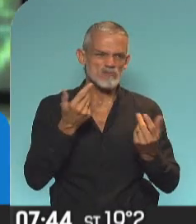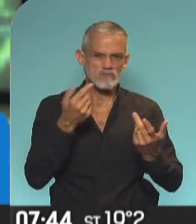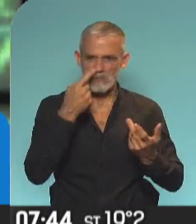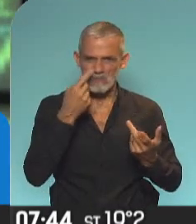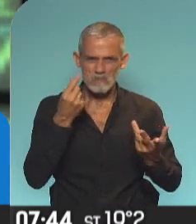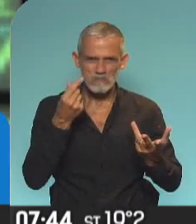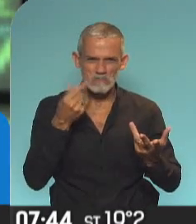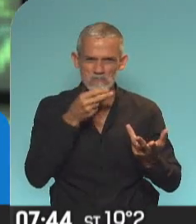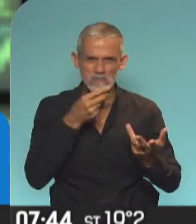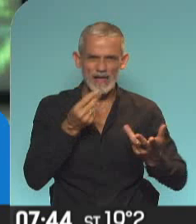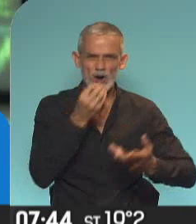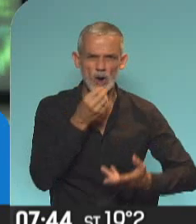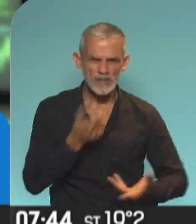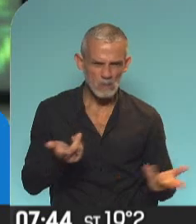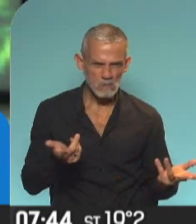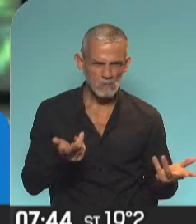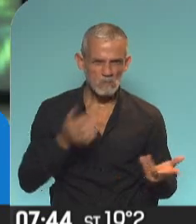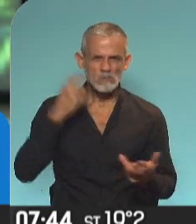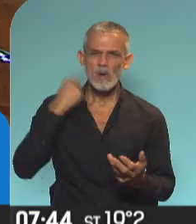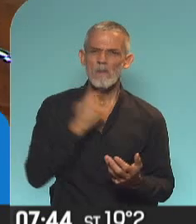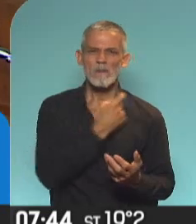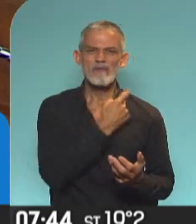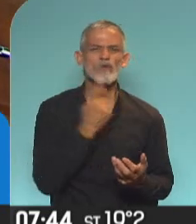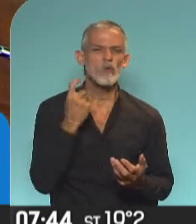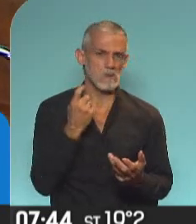oler su comida o los perfumes que olían